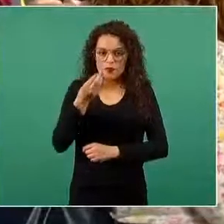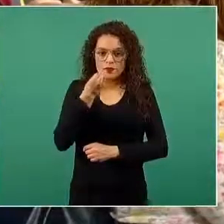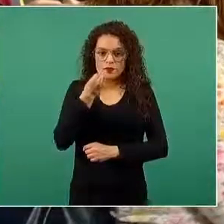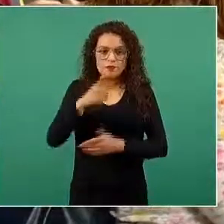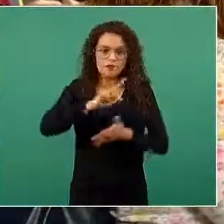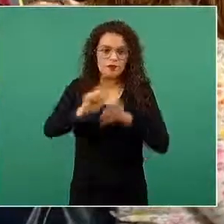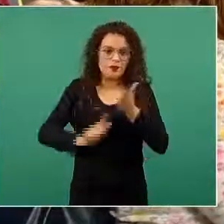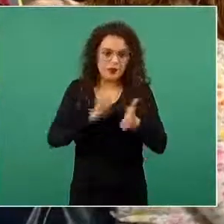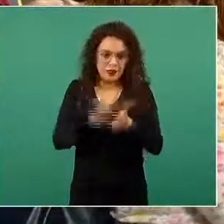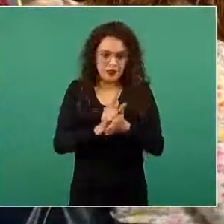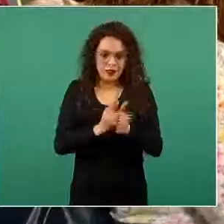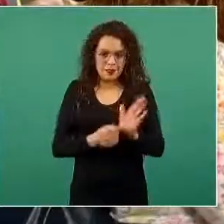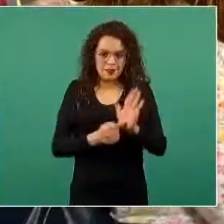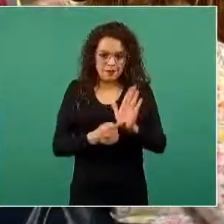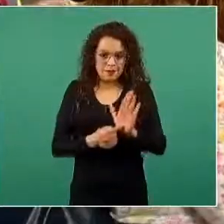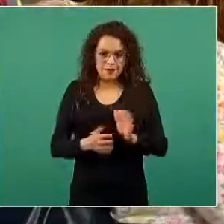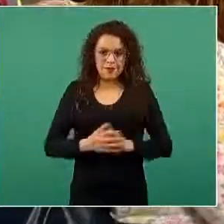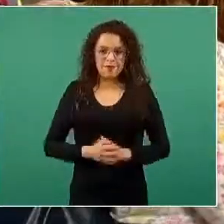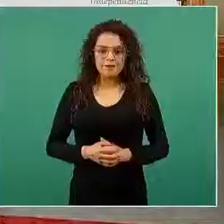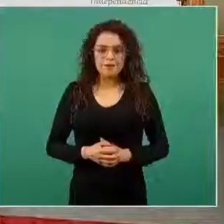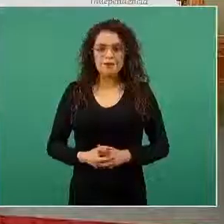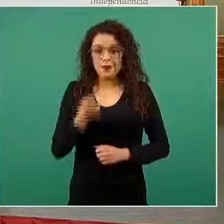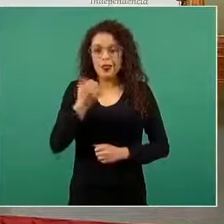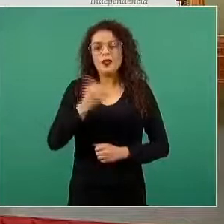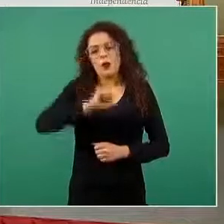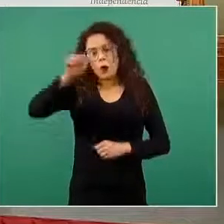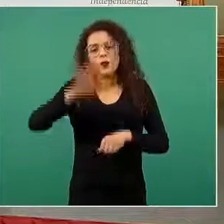ley. Y tengo otra.